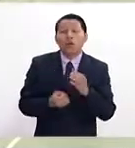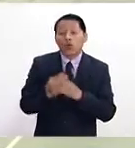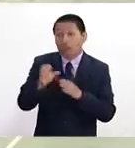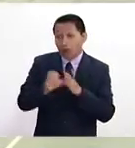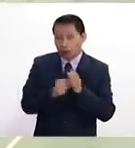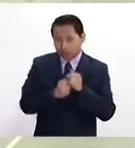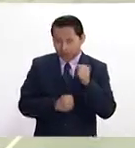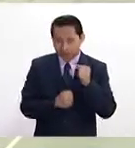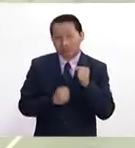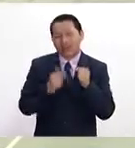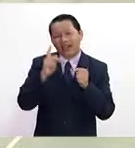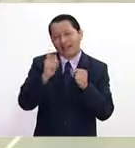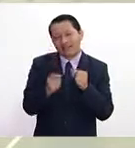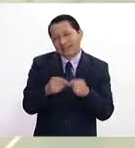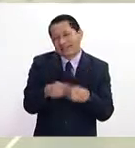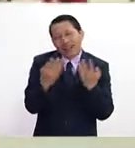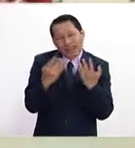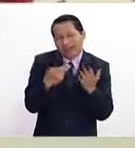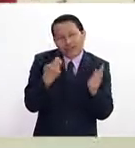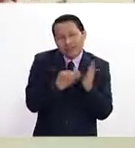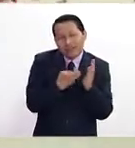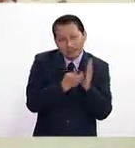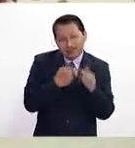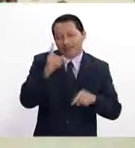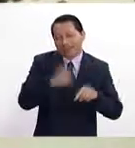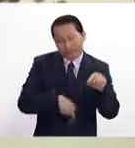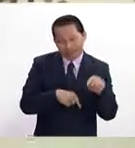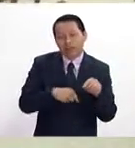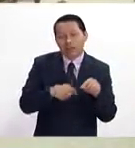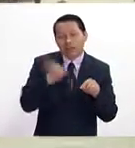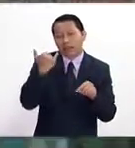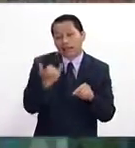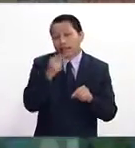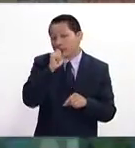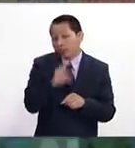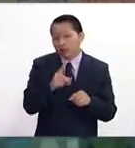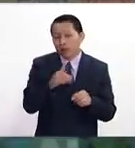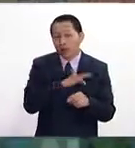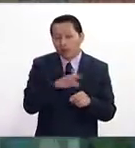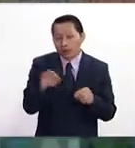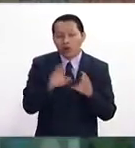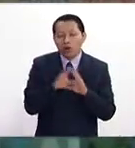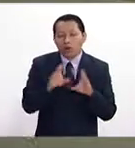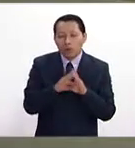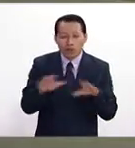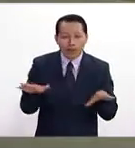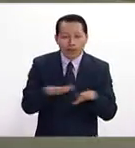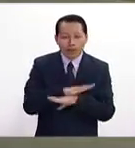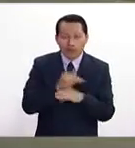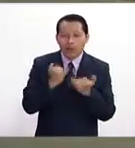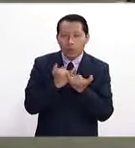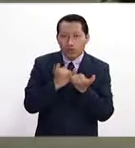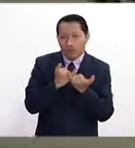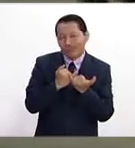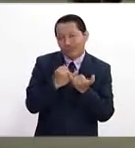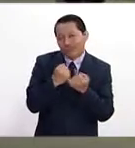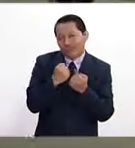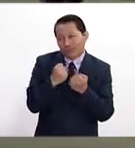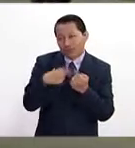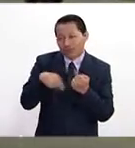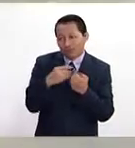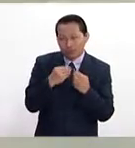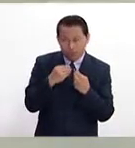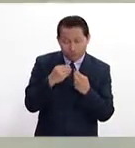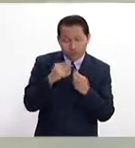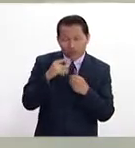constitución evidentemente eliminaría esta facultad y también, por supuesto, que podría cambiar, y lo que se espera mucho lo que esperan